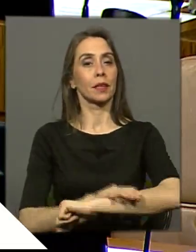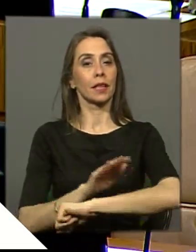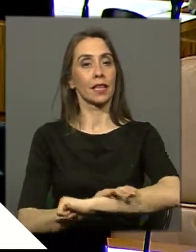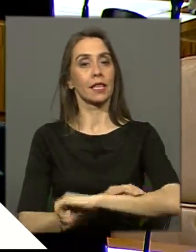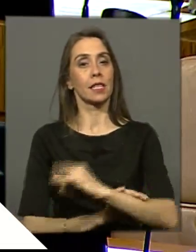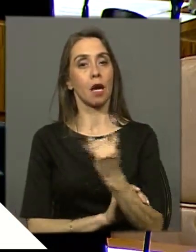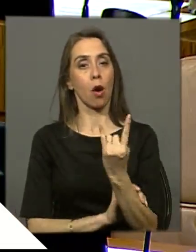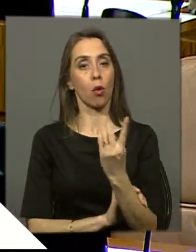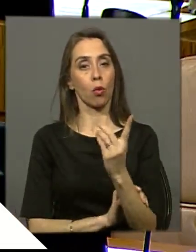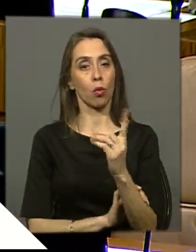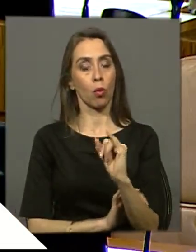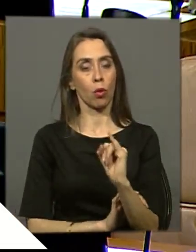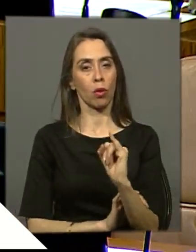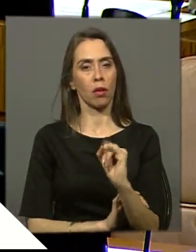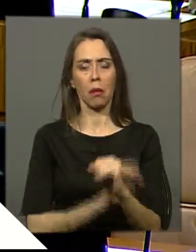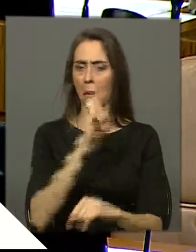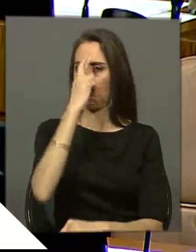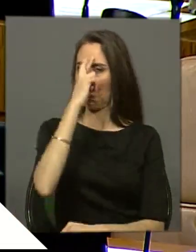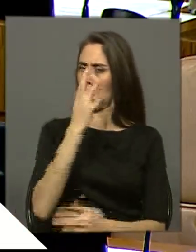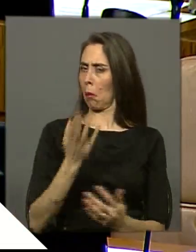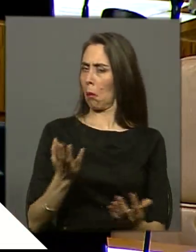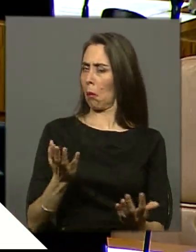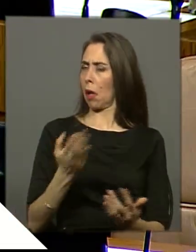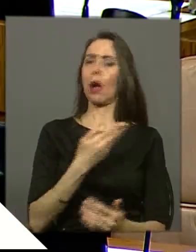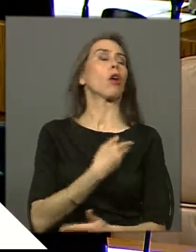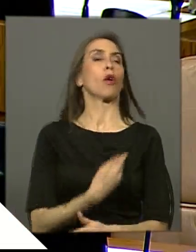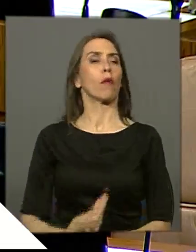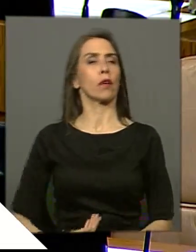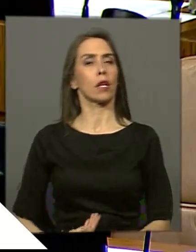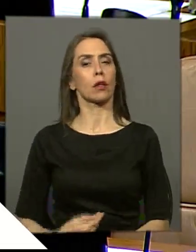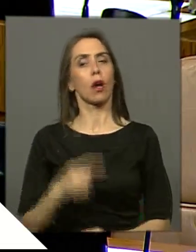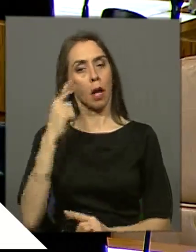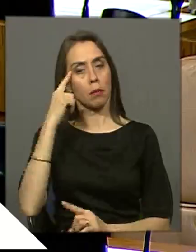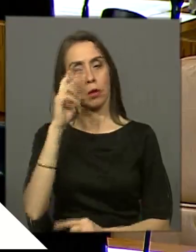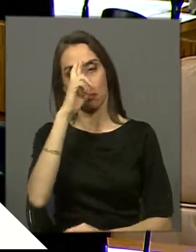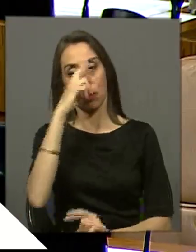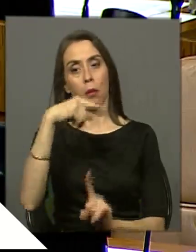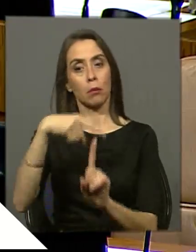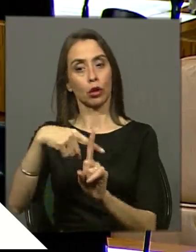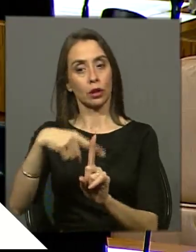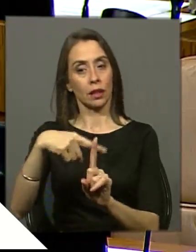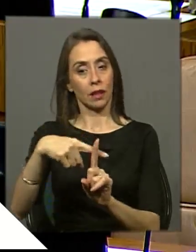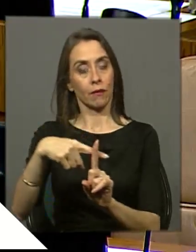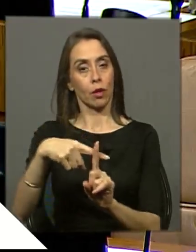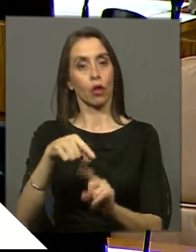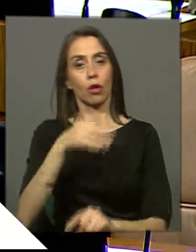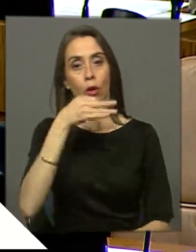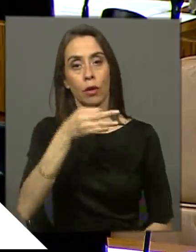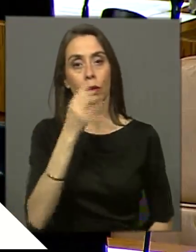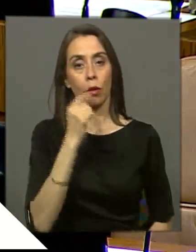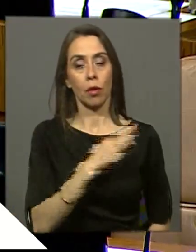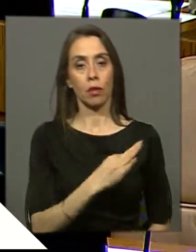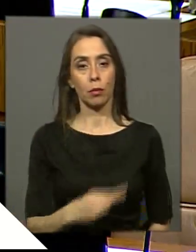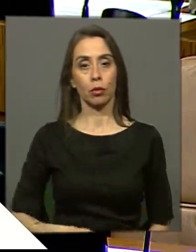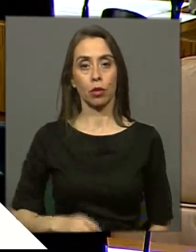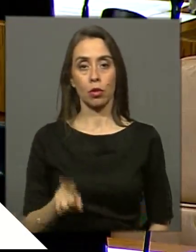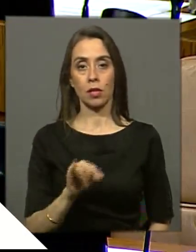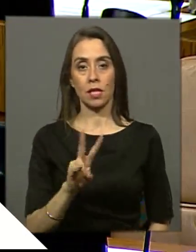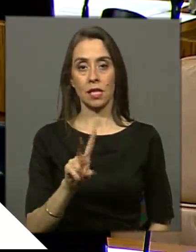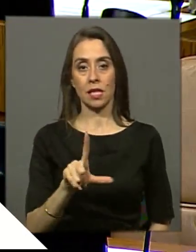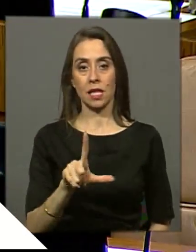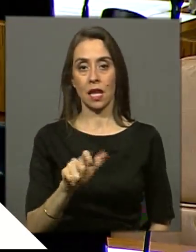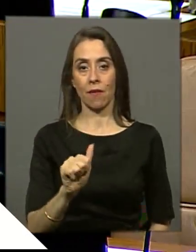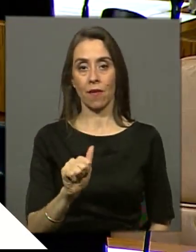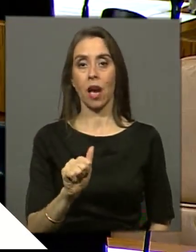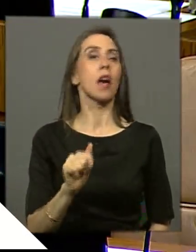se extrañaban mucho de que el gobierno se extrañaban positivamente hay que decirlo como lo ha reiterado acá el diputado Silva que